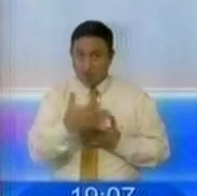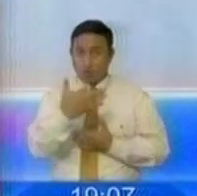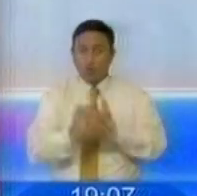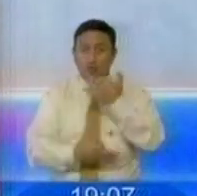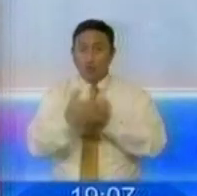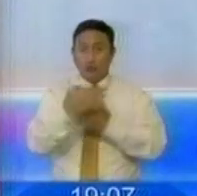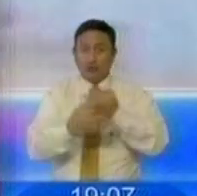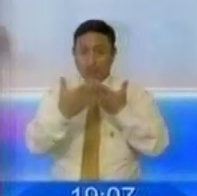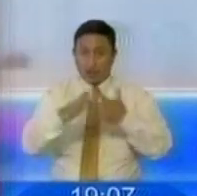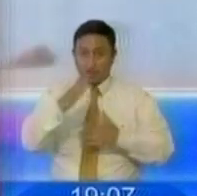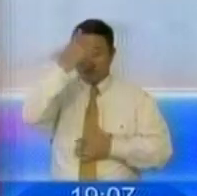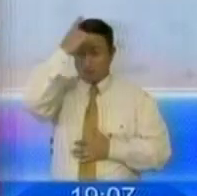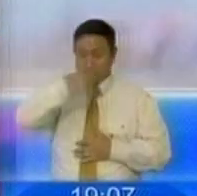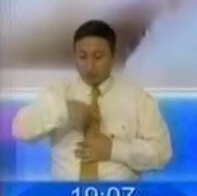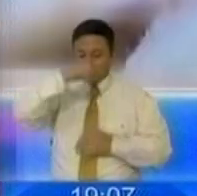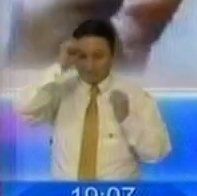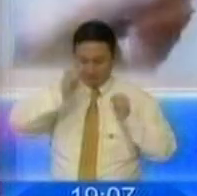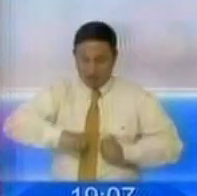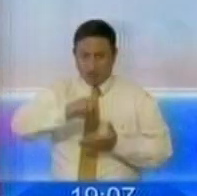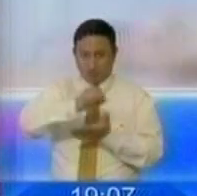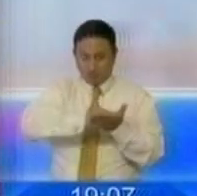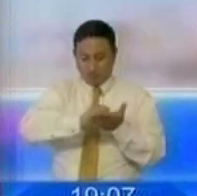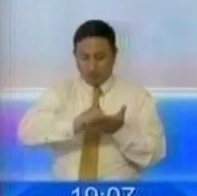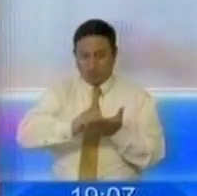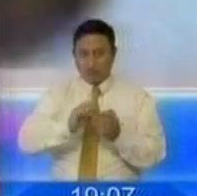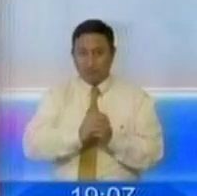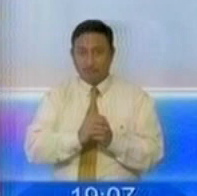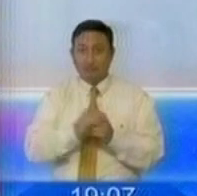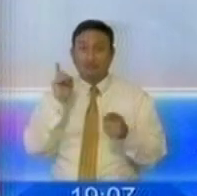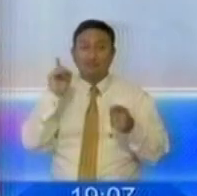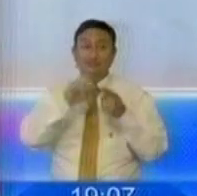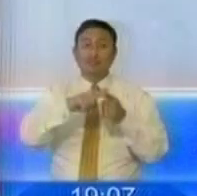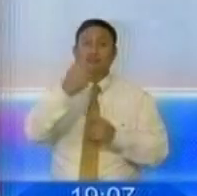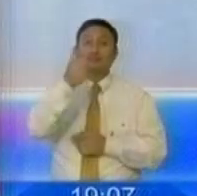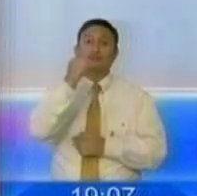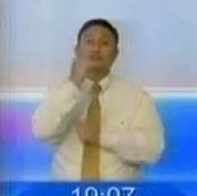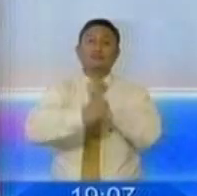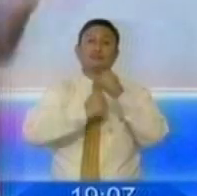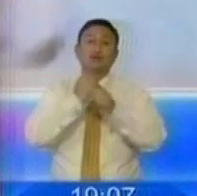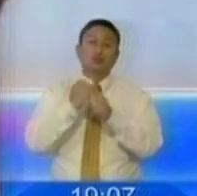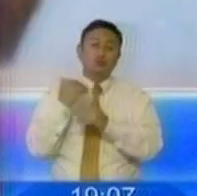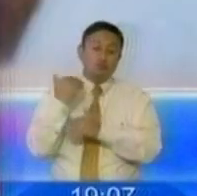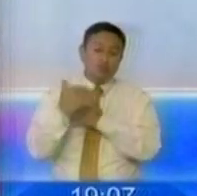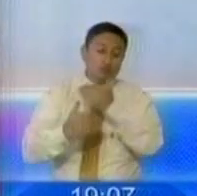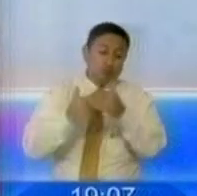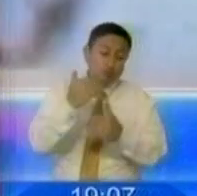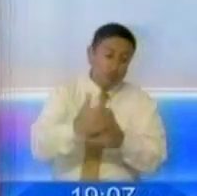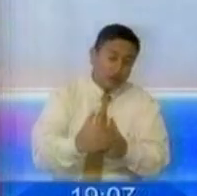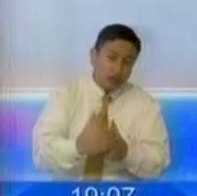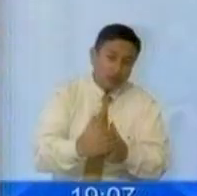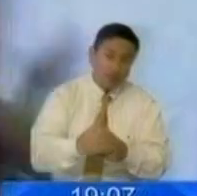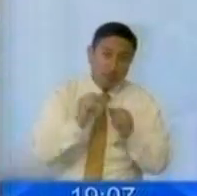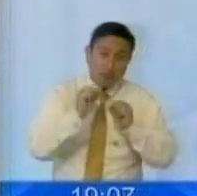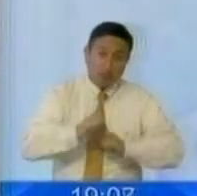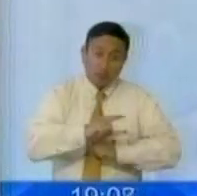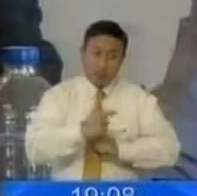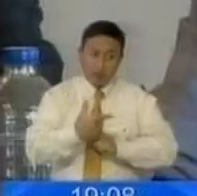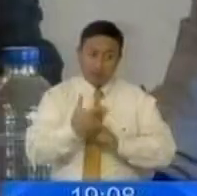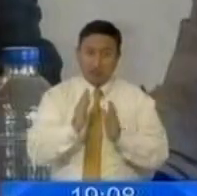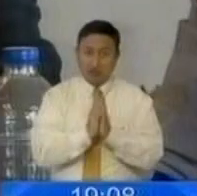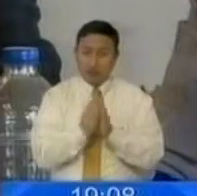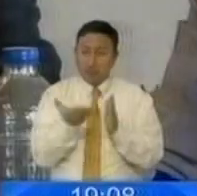este punto y ala hasta 10 rounds después se podría plantear el recurso de revisión